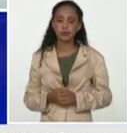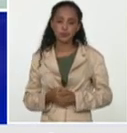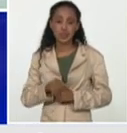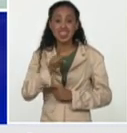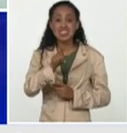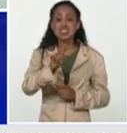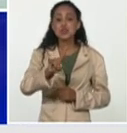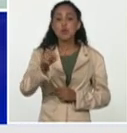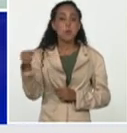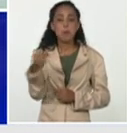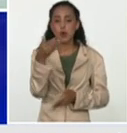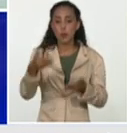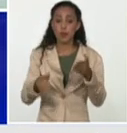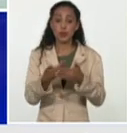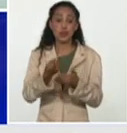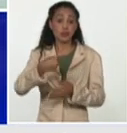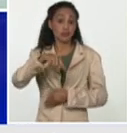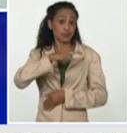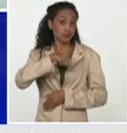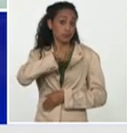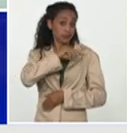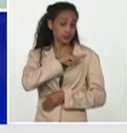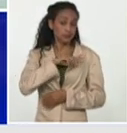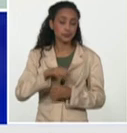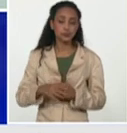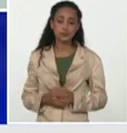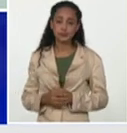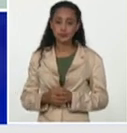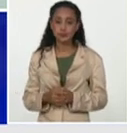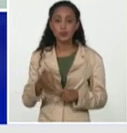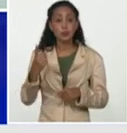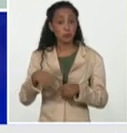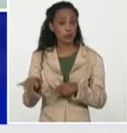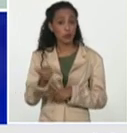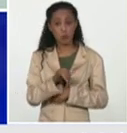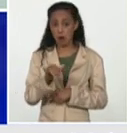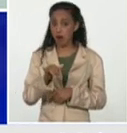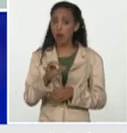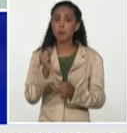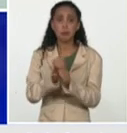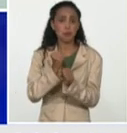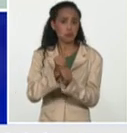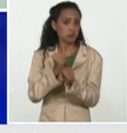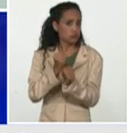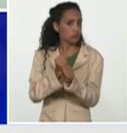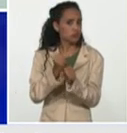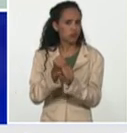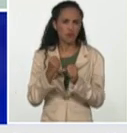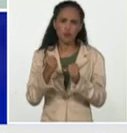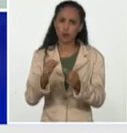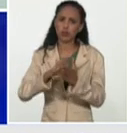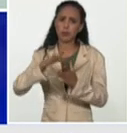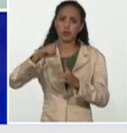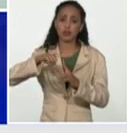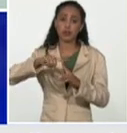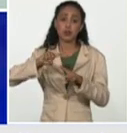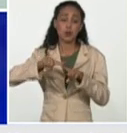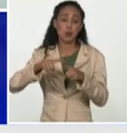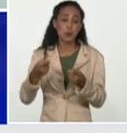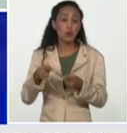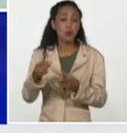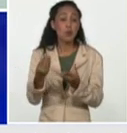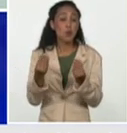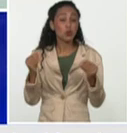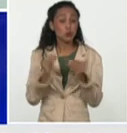día anterior, y de todas formas Matanza se trabaja duro porque producto de la elevada